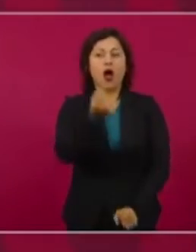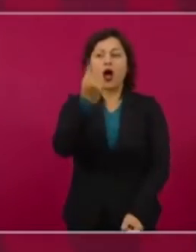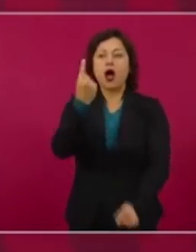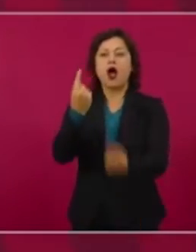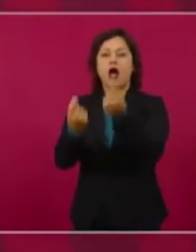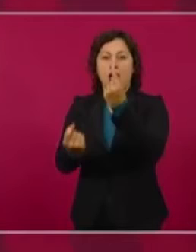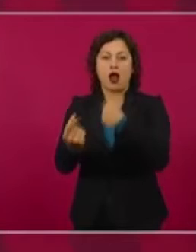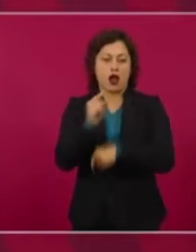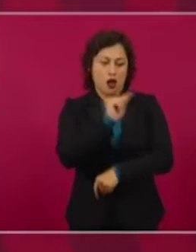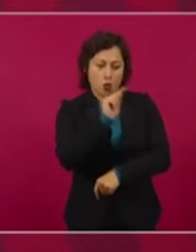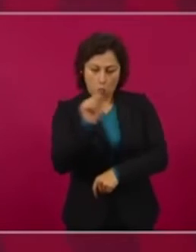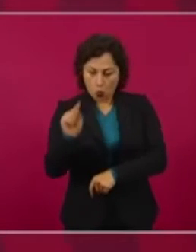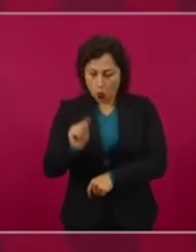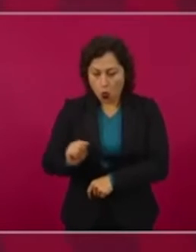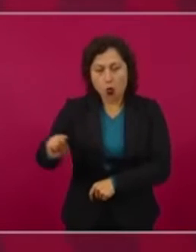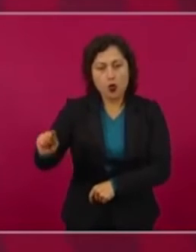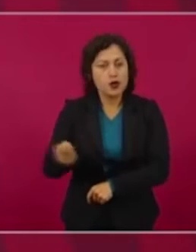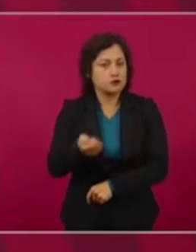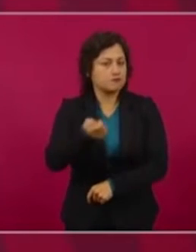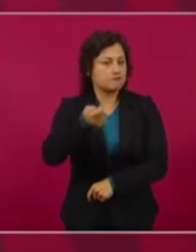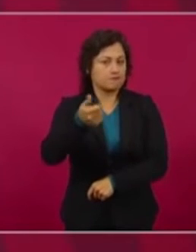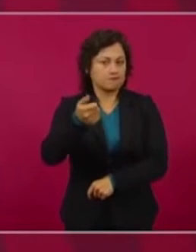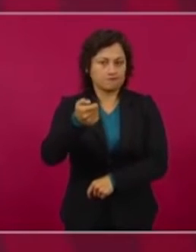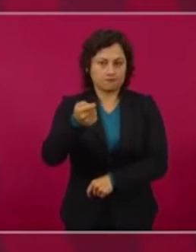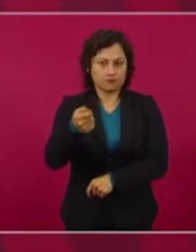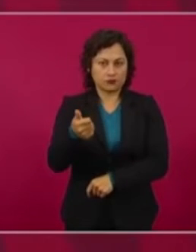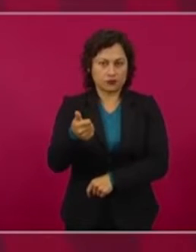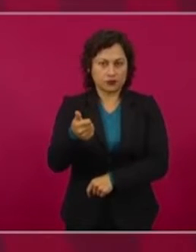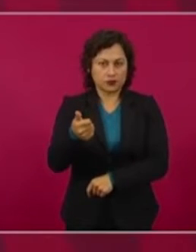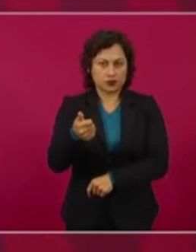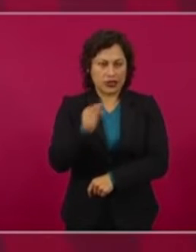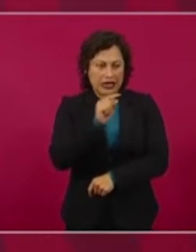país. ¿Por qué?